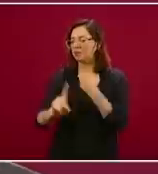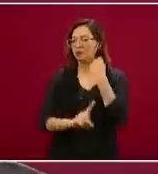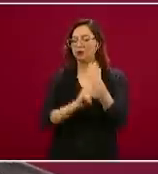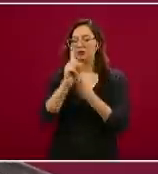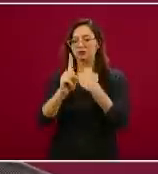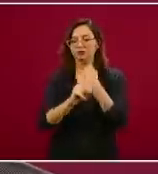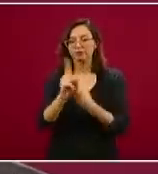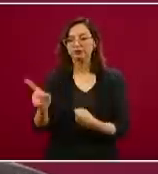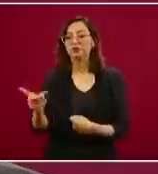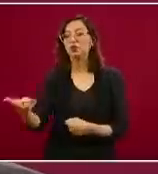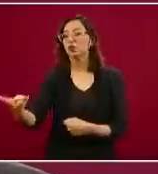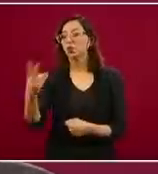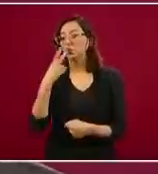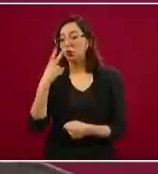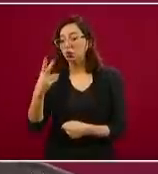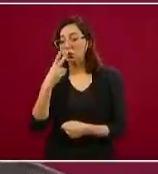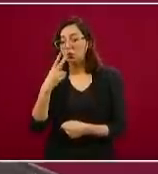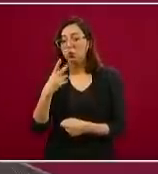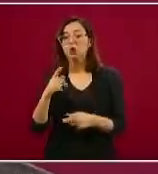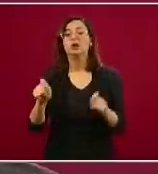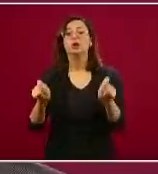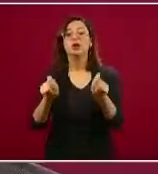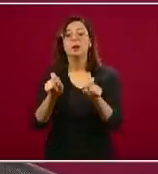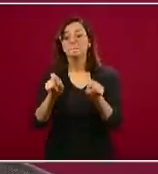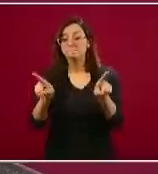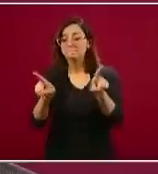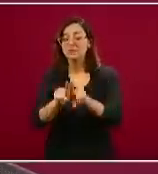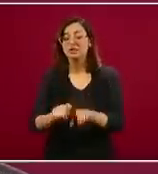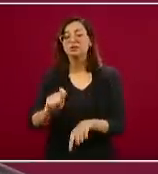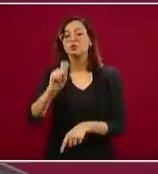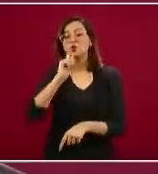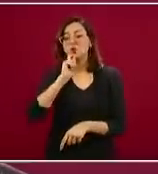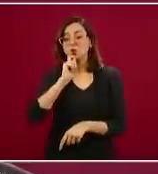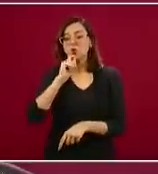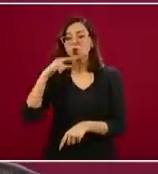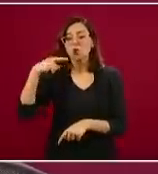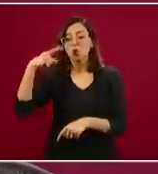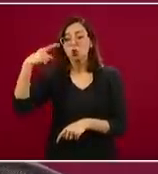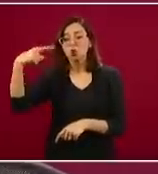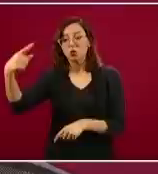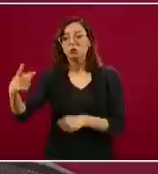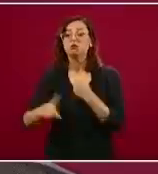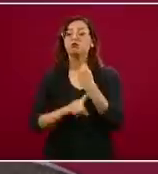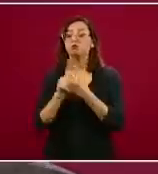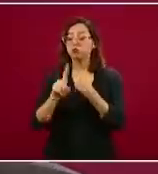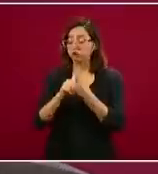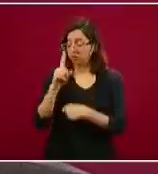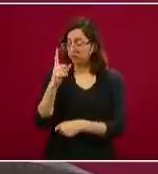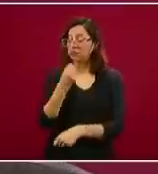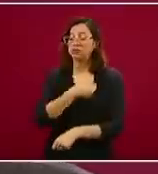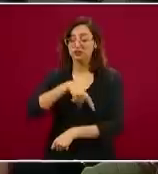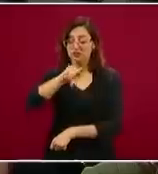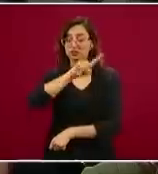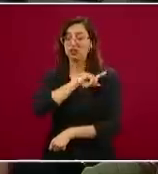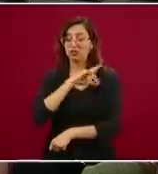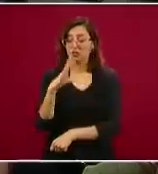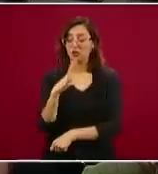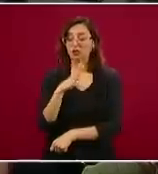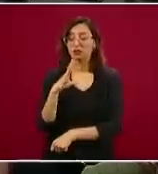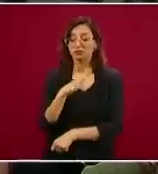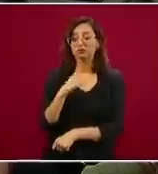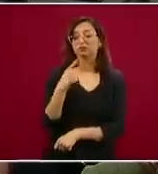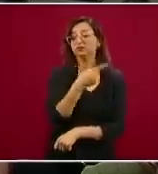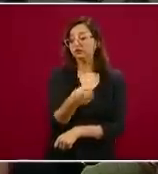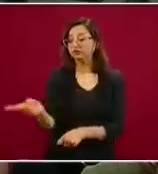El cigarrillo y también los vapeadores se asocian a problemas de salud importantes. Entonces, las personas que